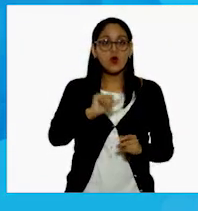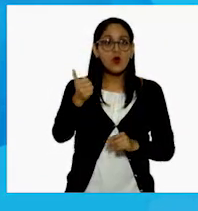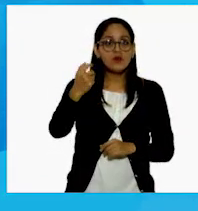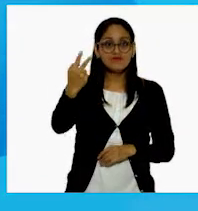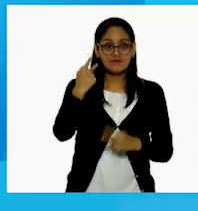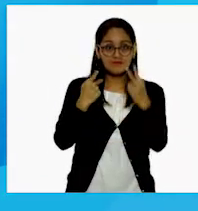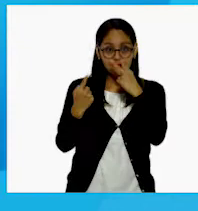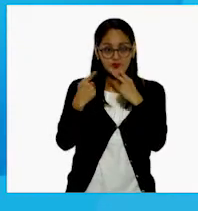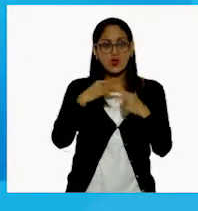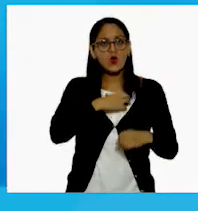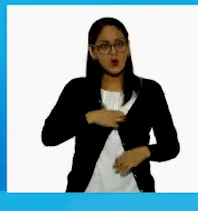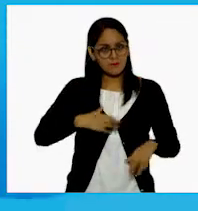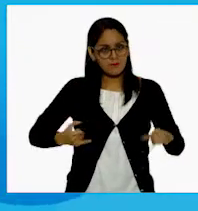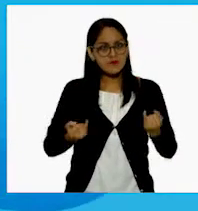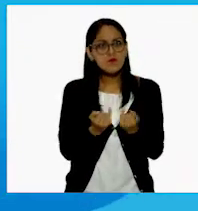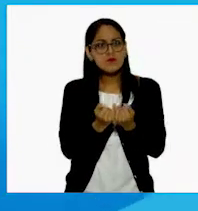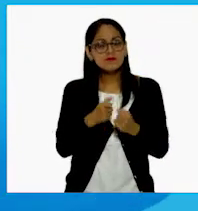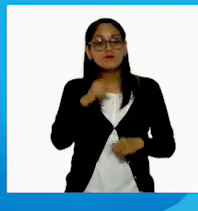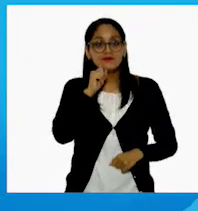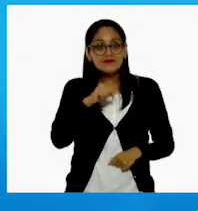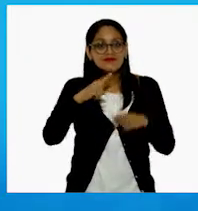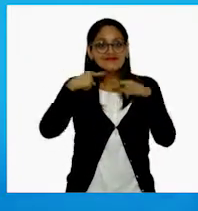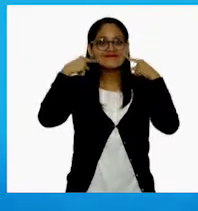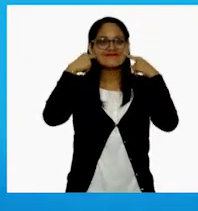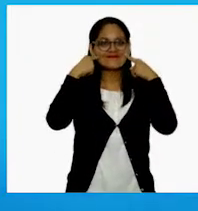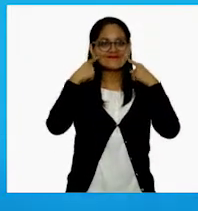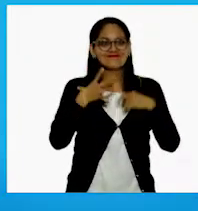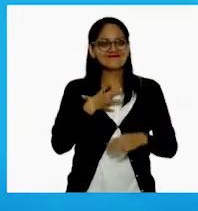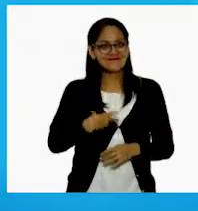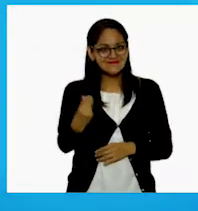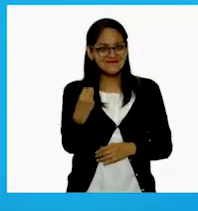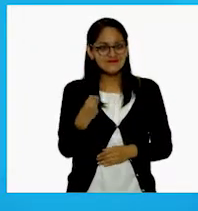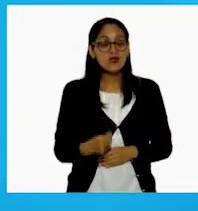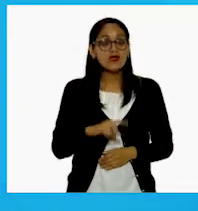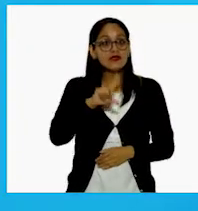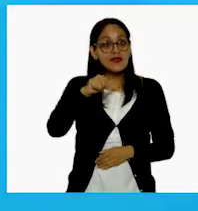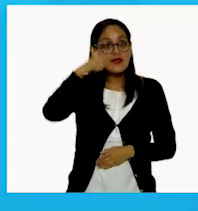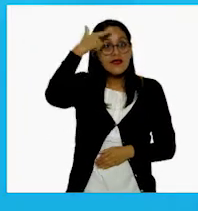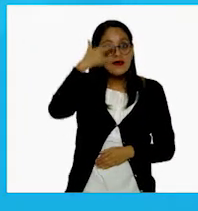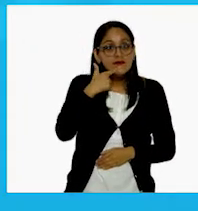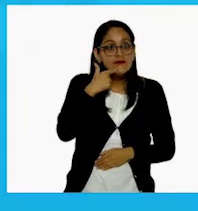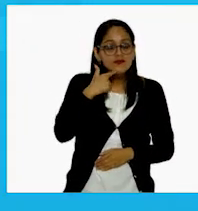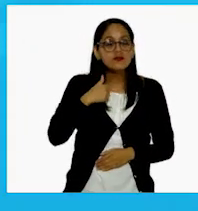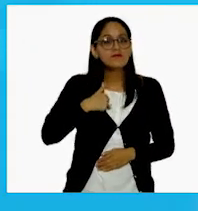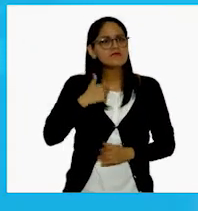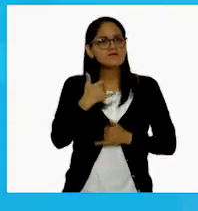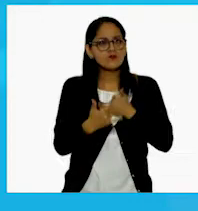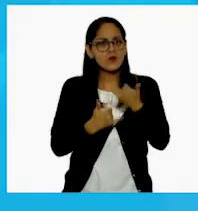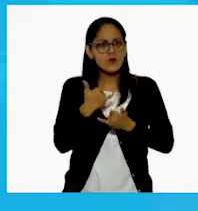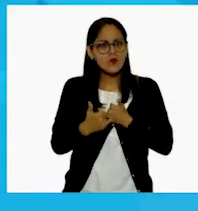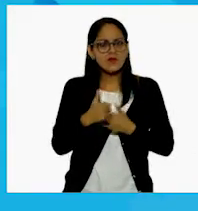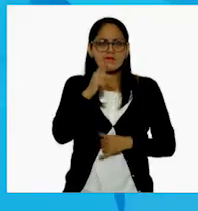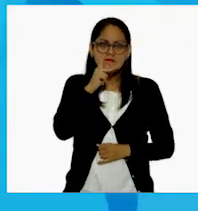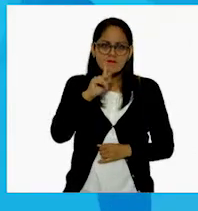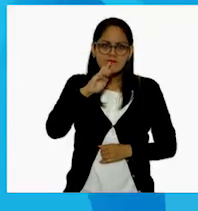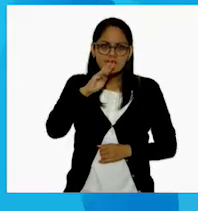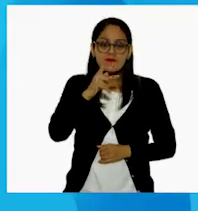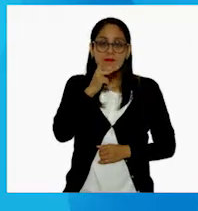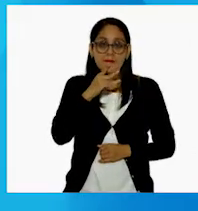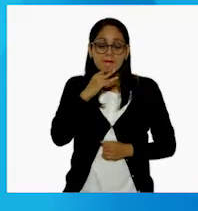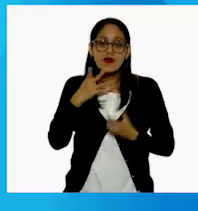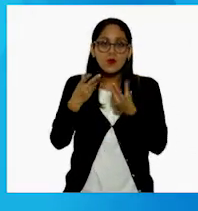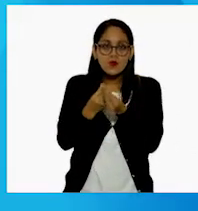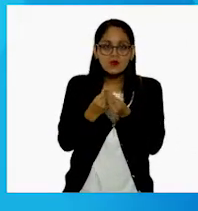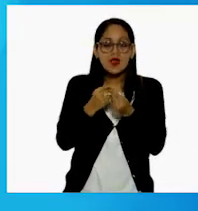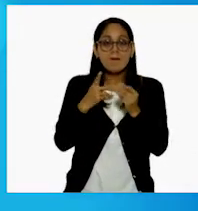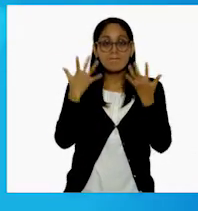estén contentos y sonrían también. Por las noches, me gusta jugar con mi papá, hacer sombras con